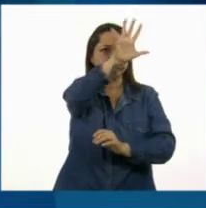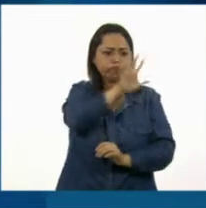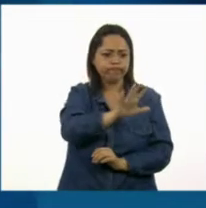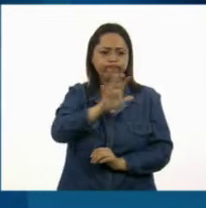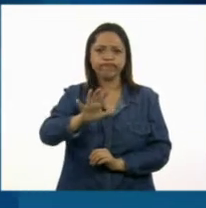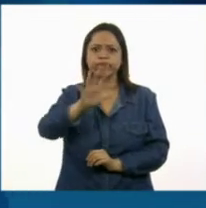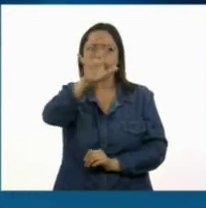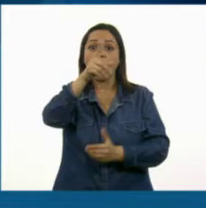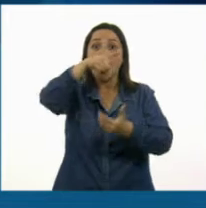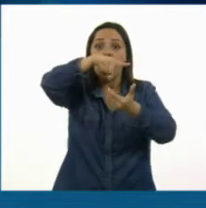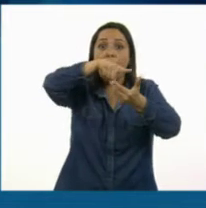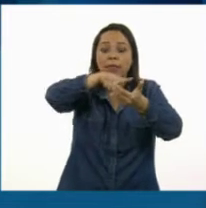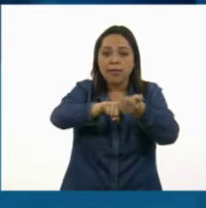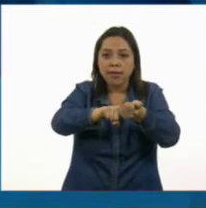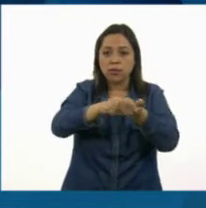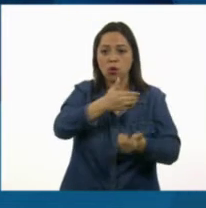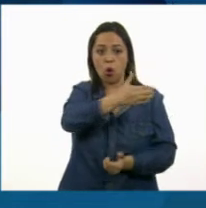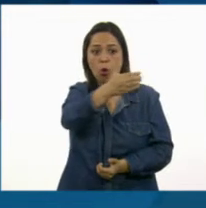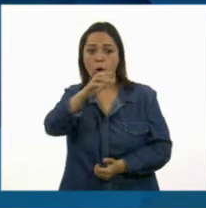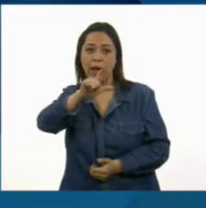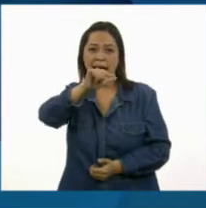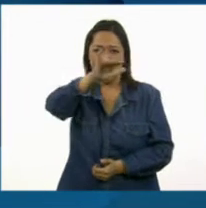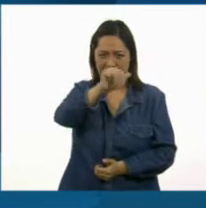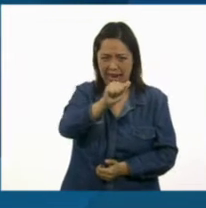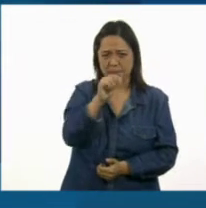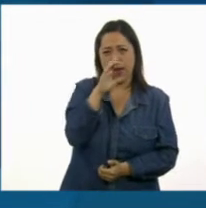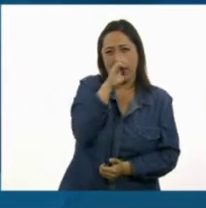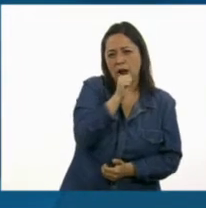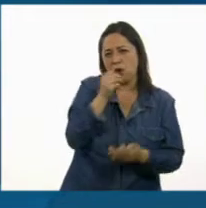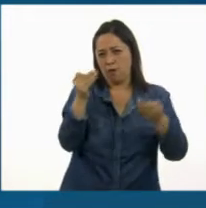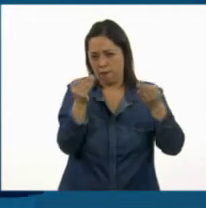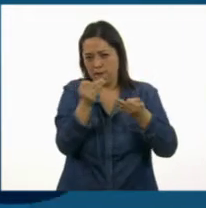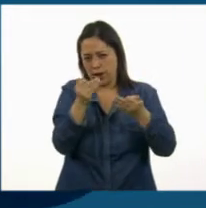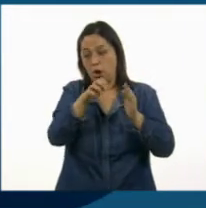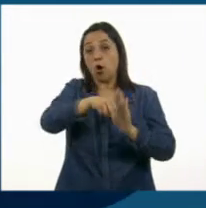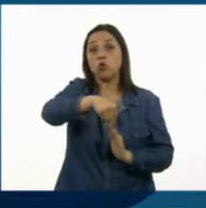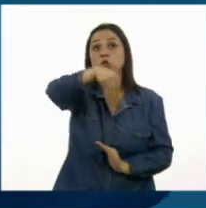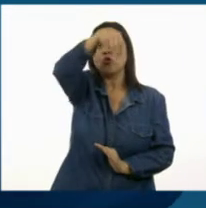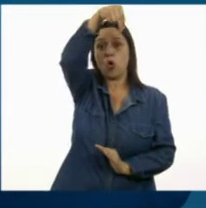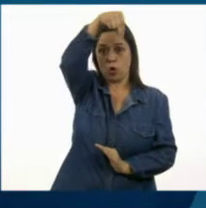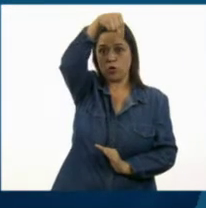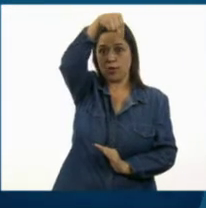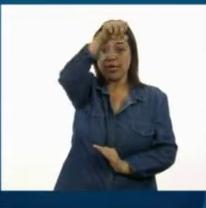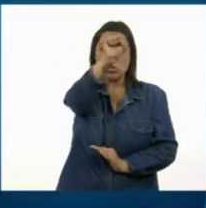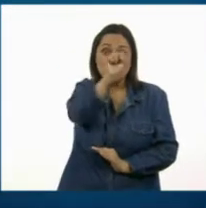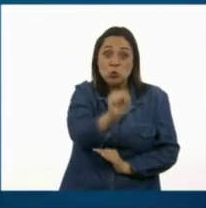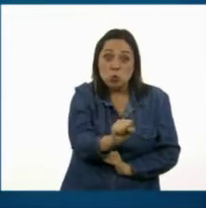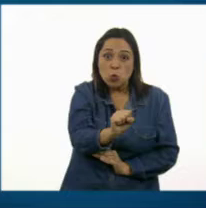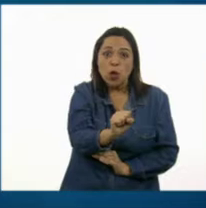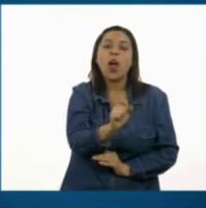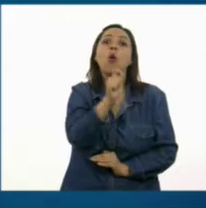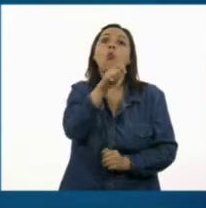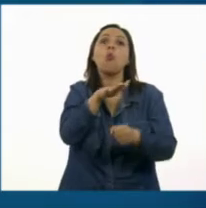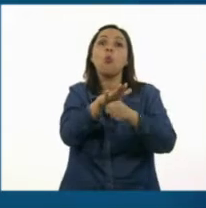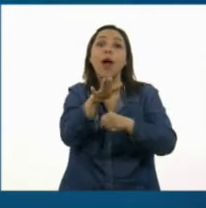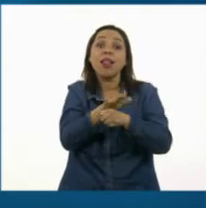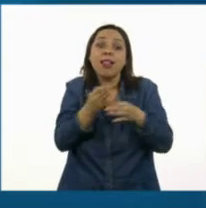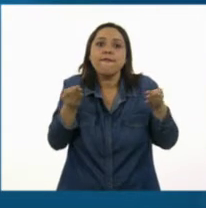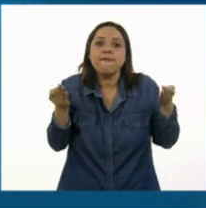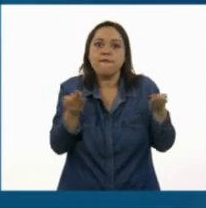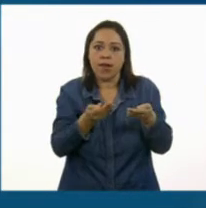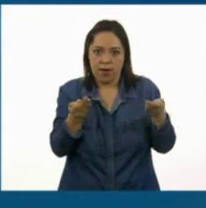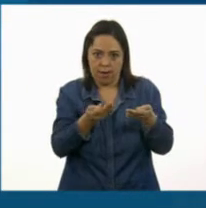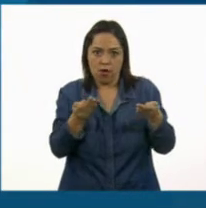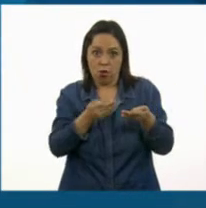zonas climáticas. Por ejemplo, la fría en el norte y en el sur del continente. ¿Ya lo están viendo?